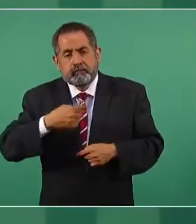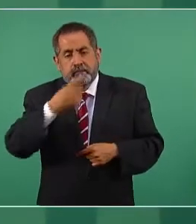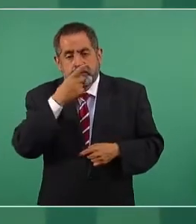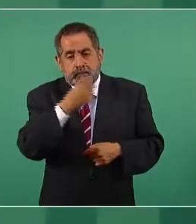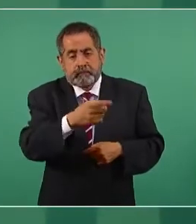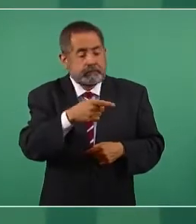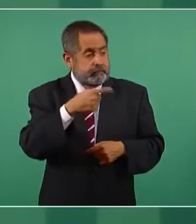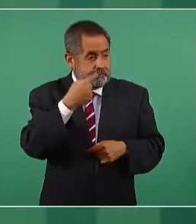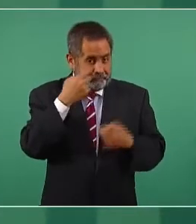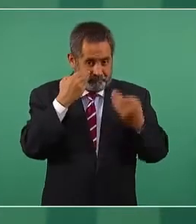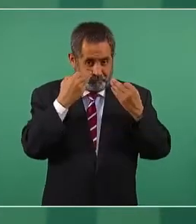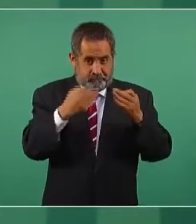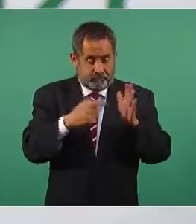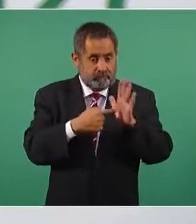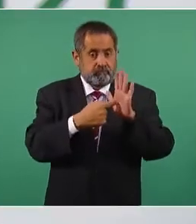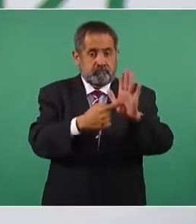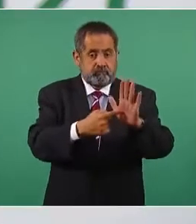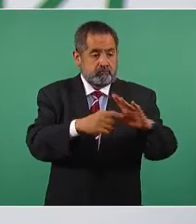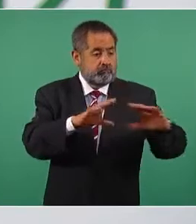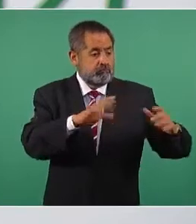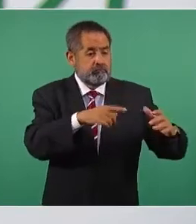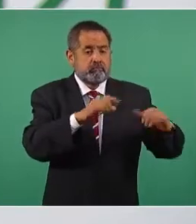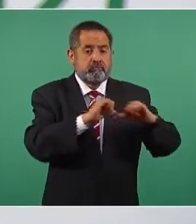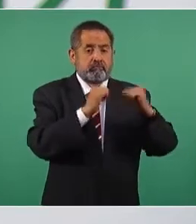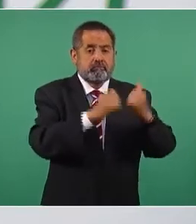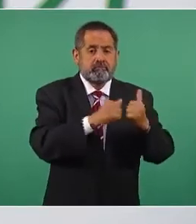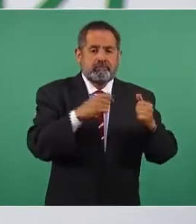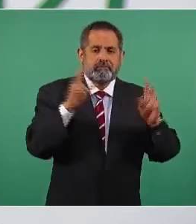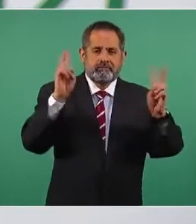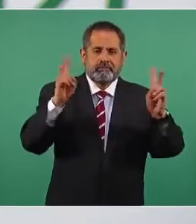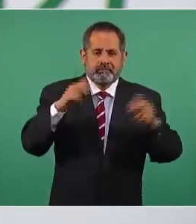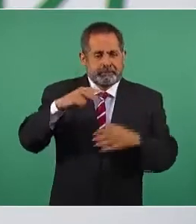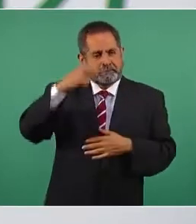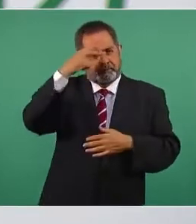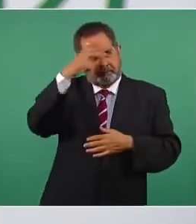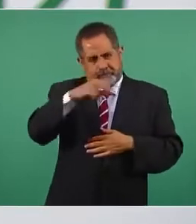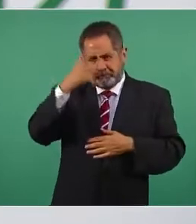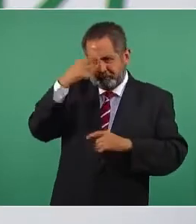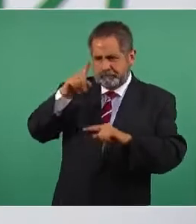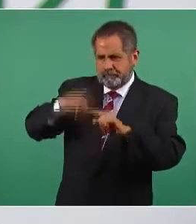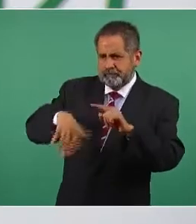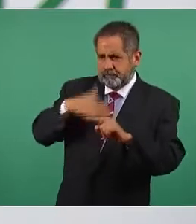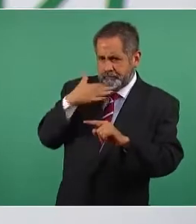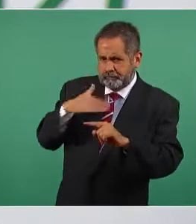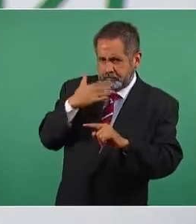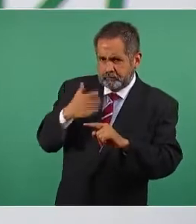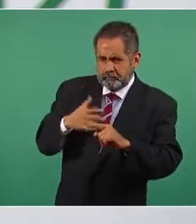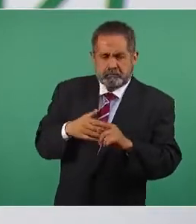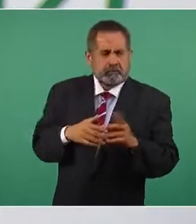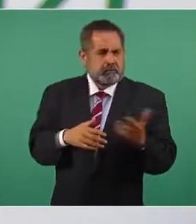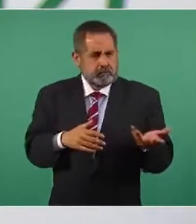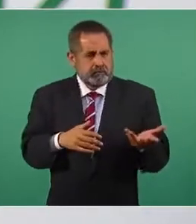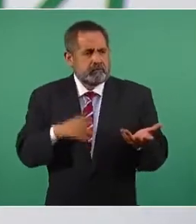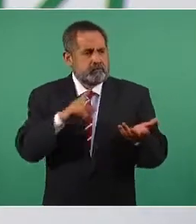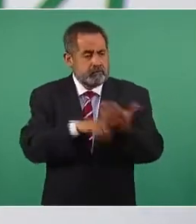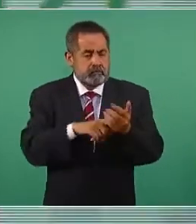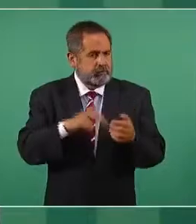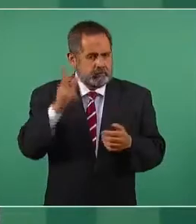el caso que hemos presentado de una organización que se denomina Mexicanos contra la Corrupción, en donde hay